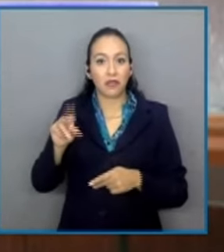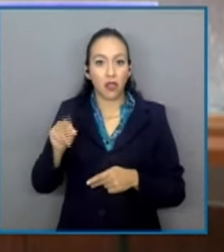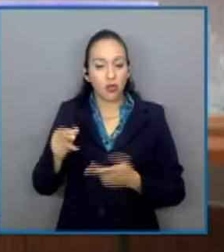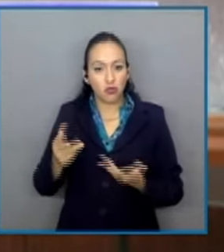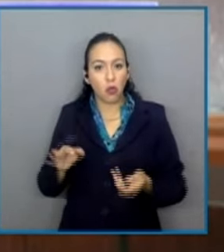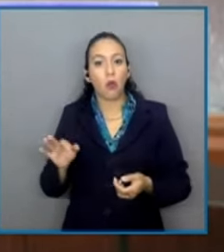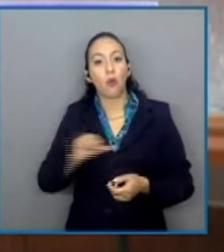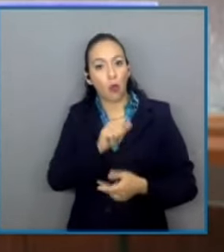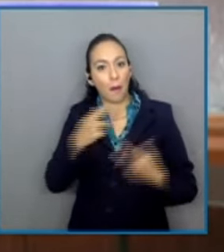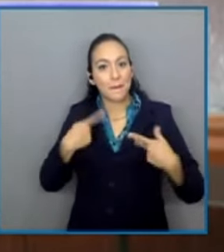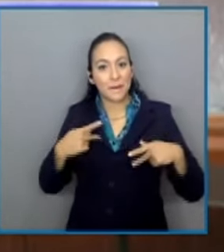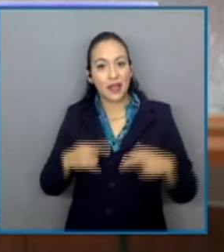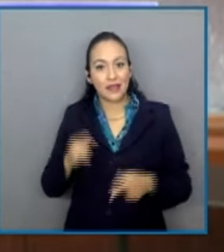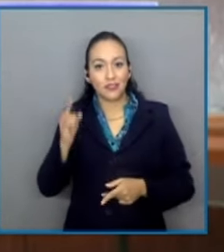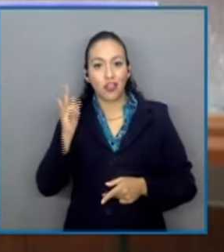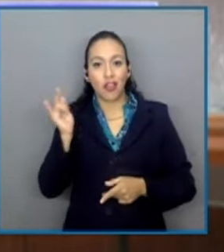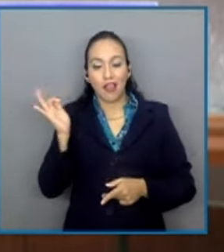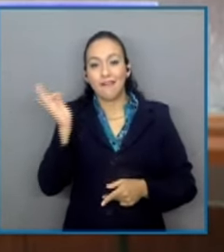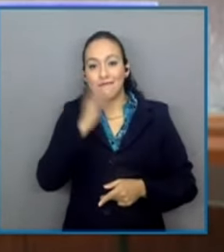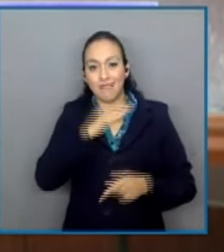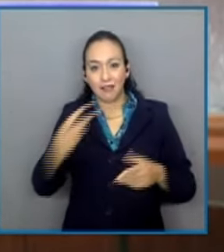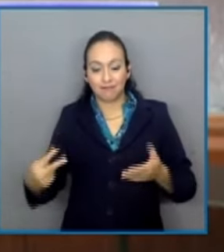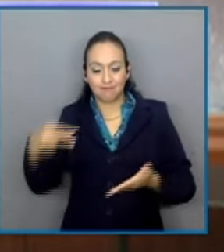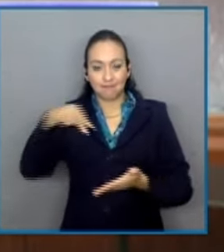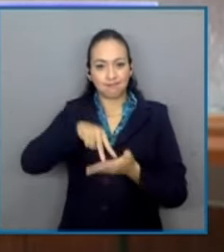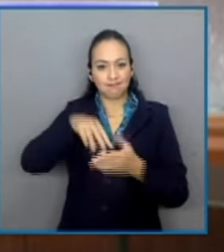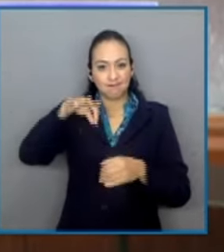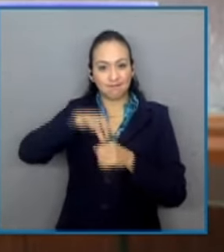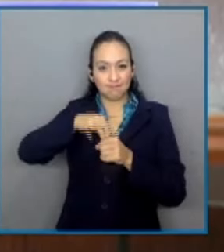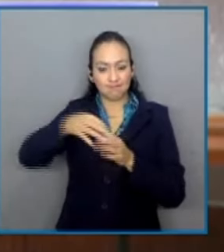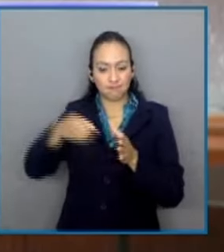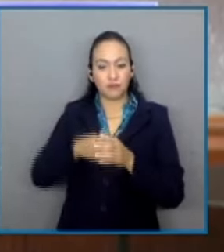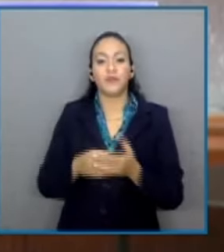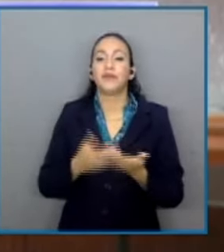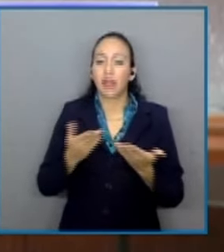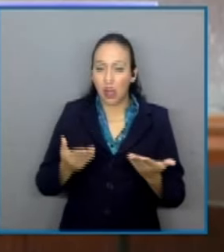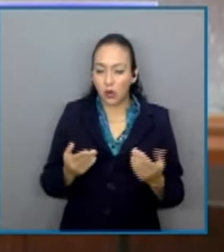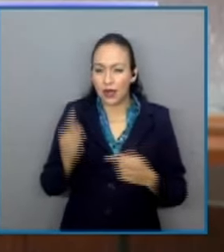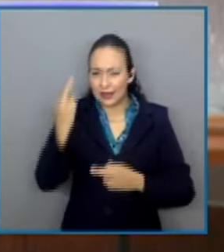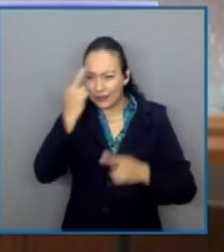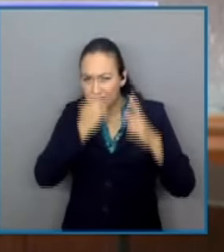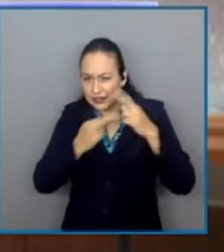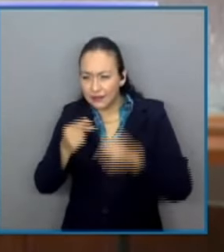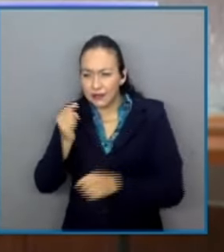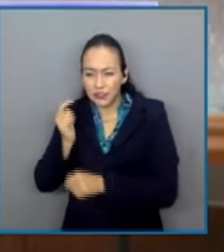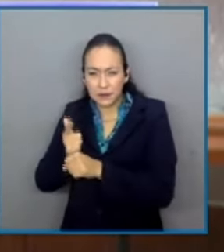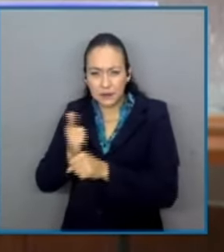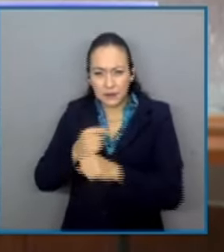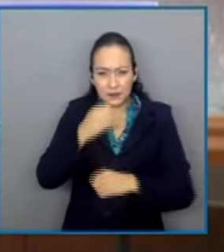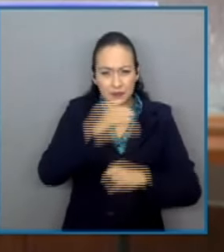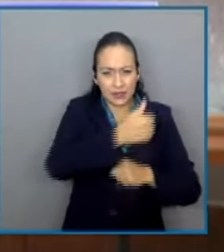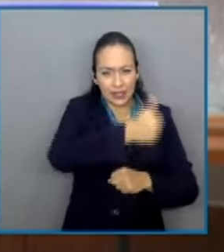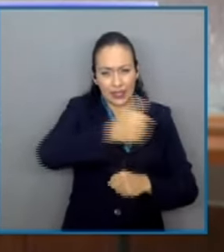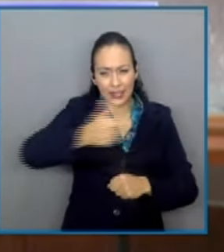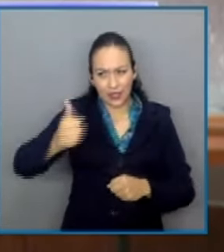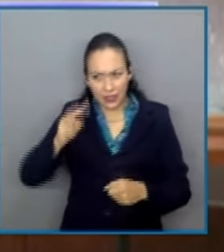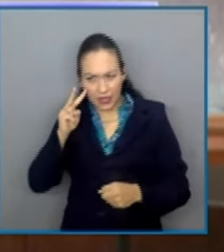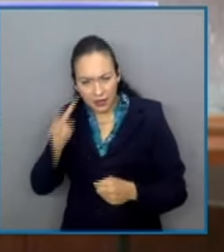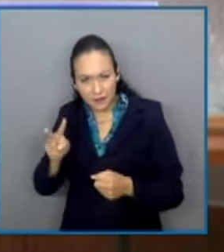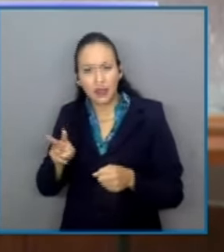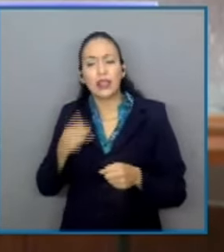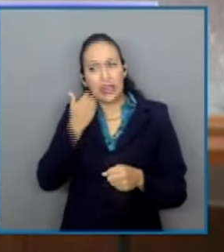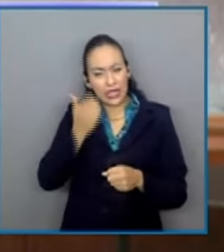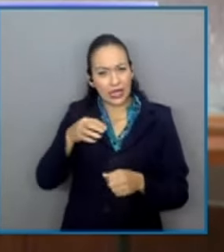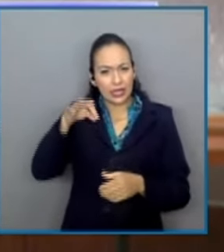lugar distinto. Una vez resueltos estos juicios, el tribunal analizará los recursos en los que se pide anular la elección por